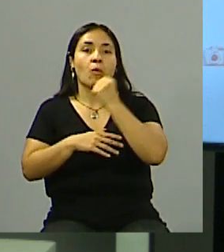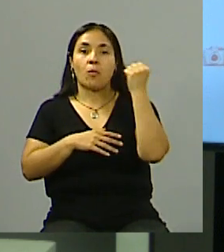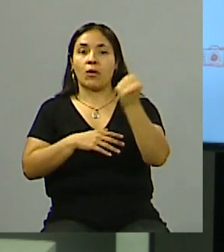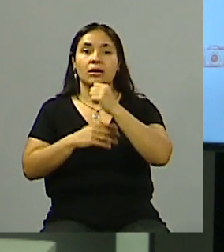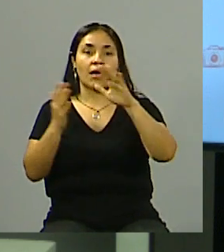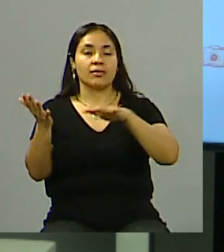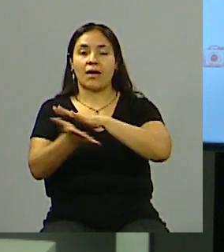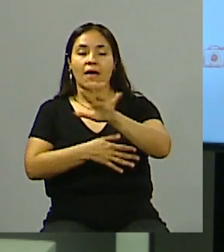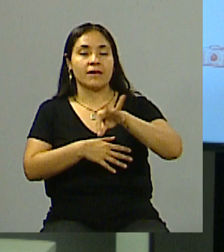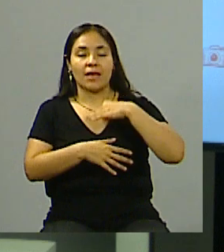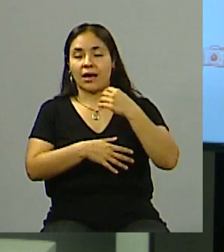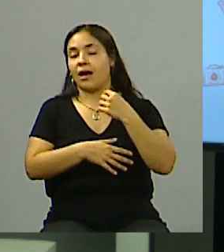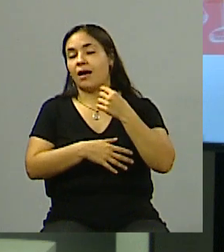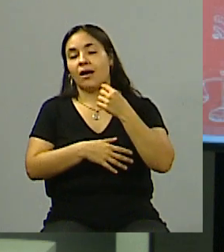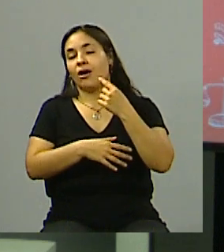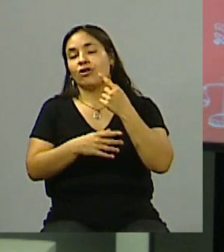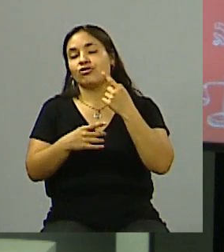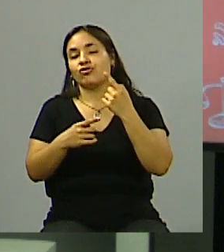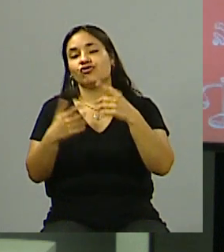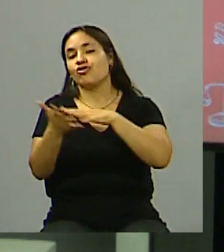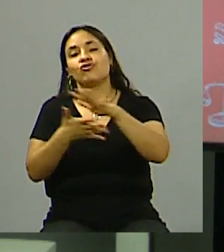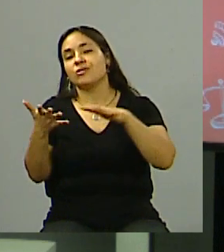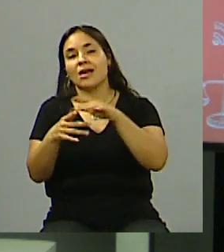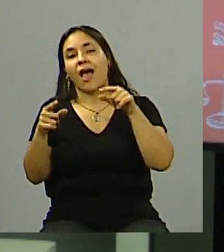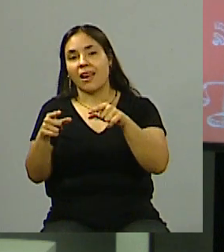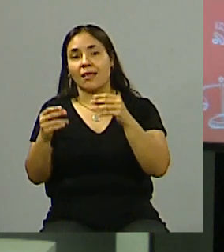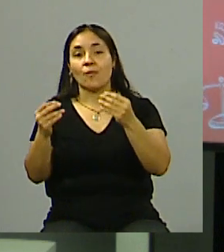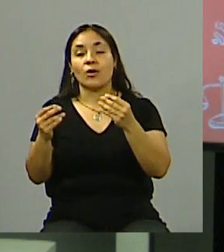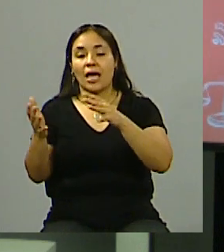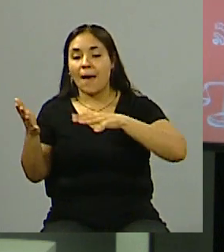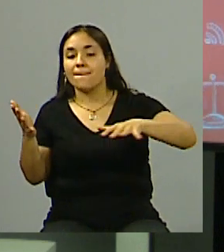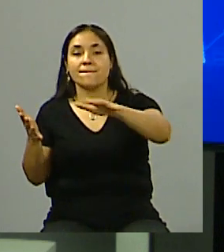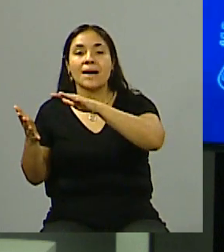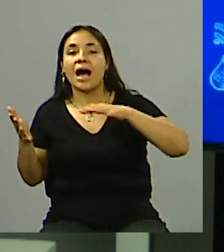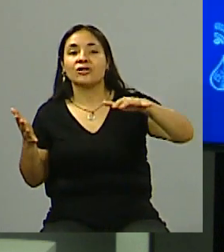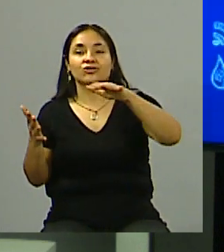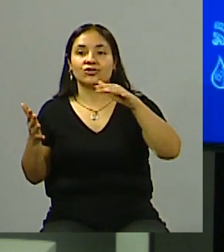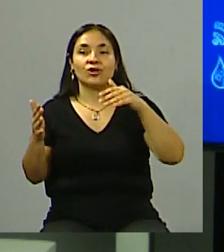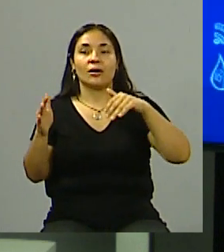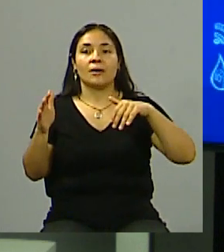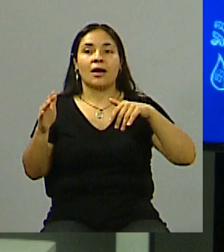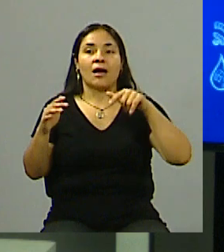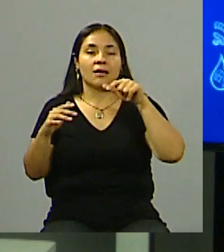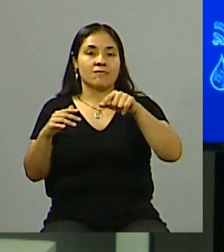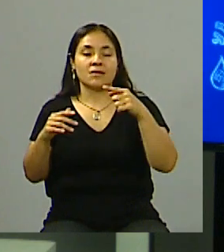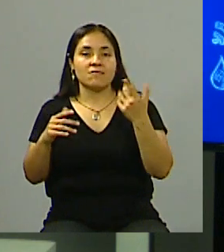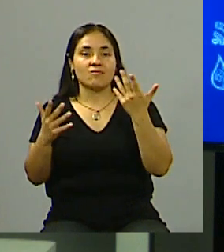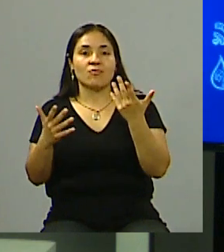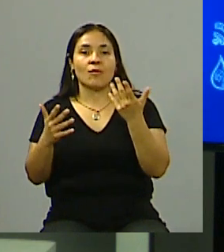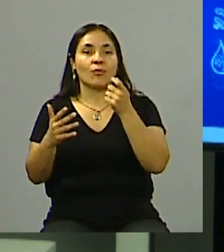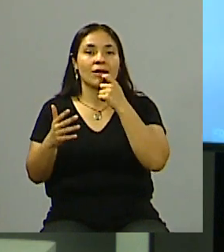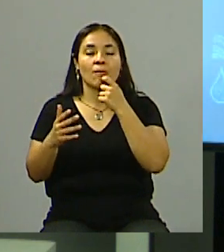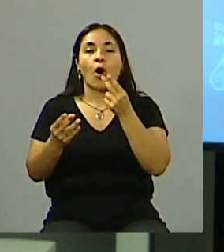vida social, ¿no? Porque son los ámbitos por excelencia de la producción de sentidos, ¿no? De aquello